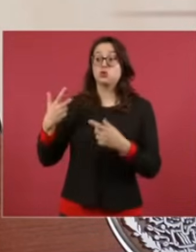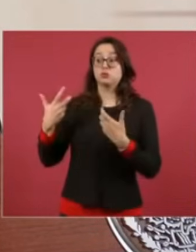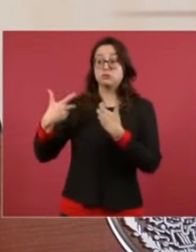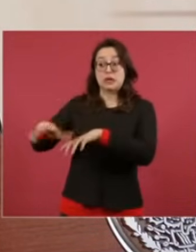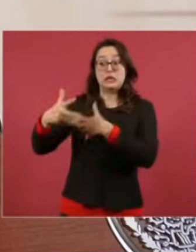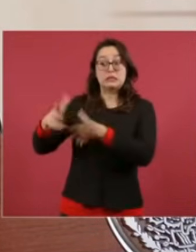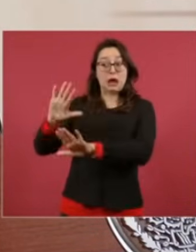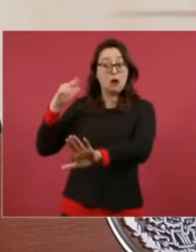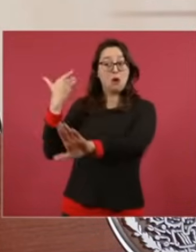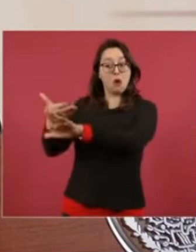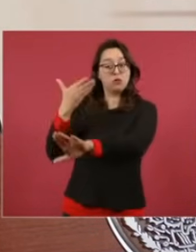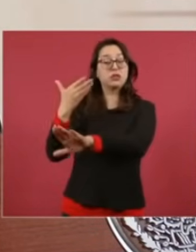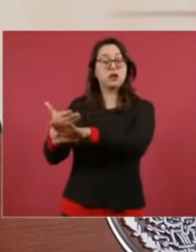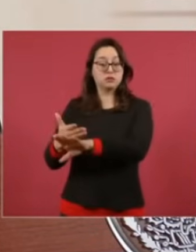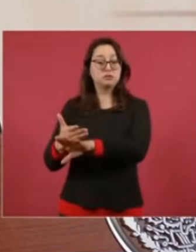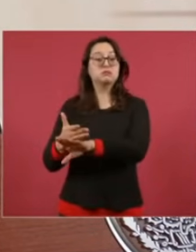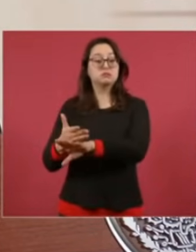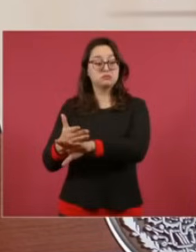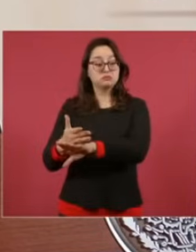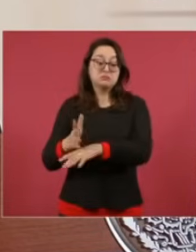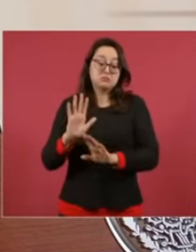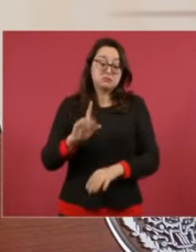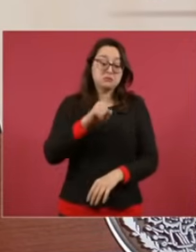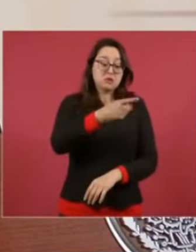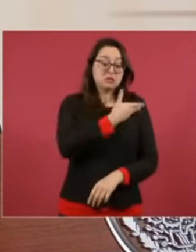dijo: ni por escrito.